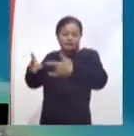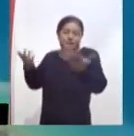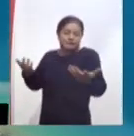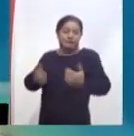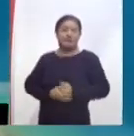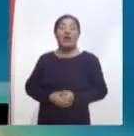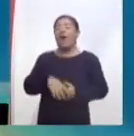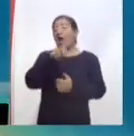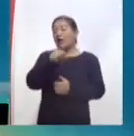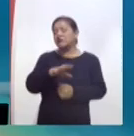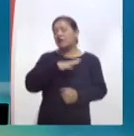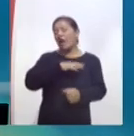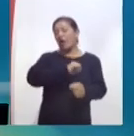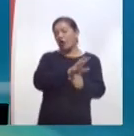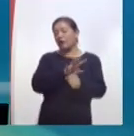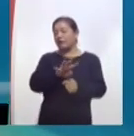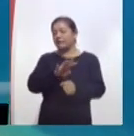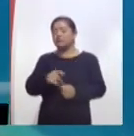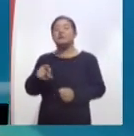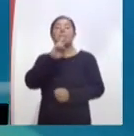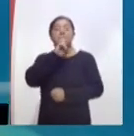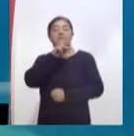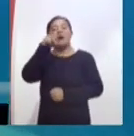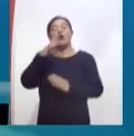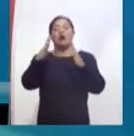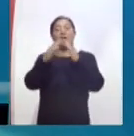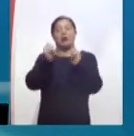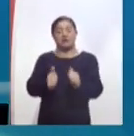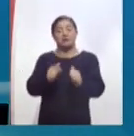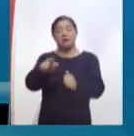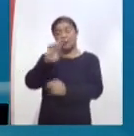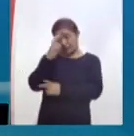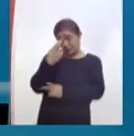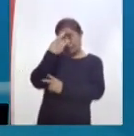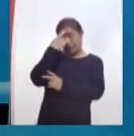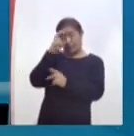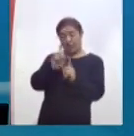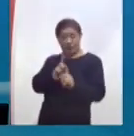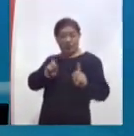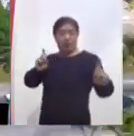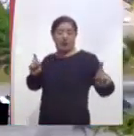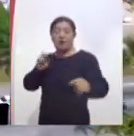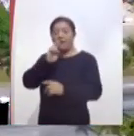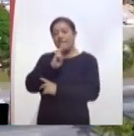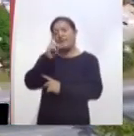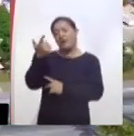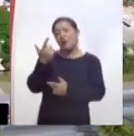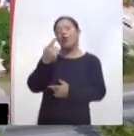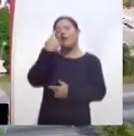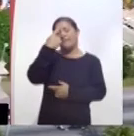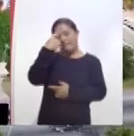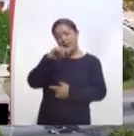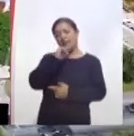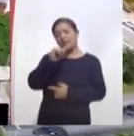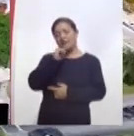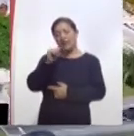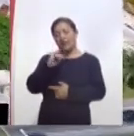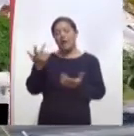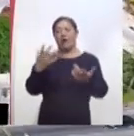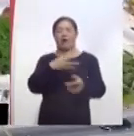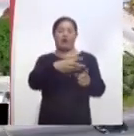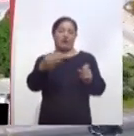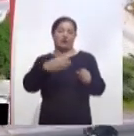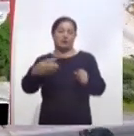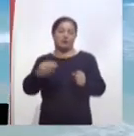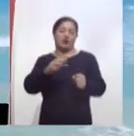coronavirus. Lo mejor es quedarse en casa. Recuerde que el aislamiento social es la mejor medida para evitar contagios. Con información